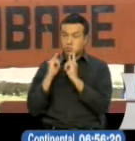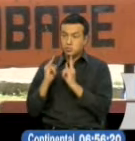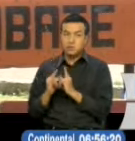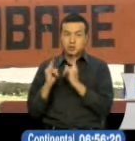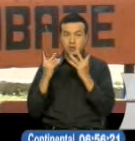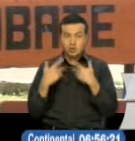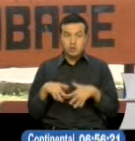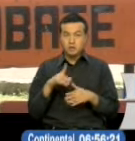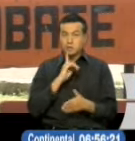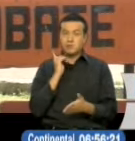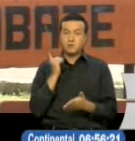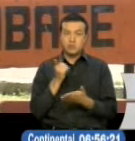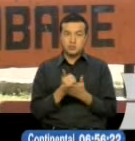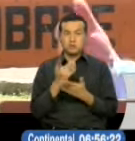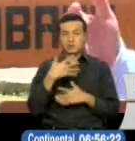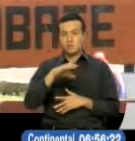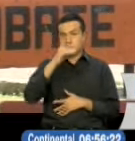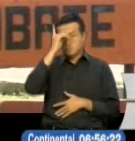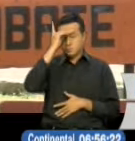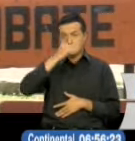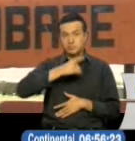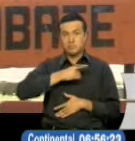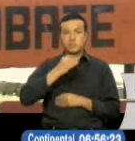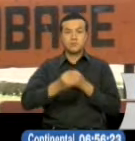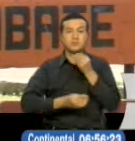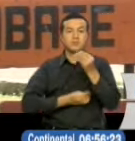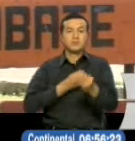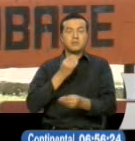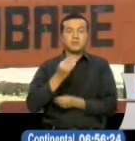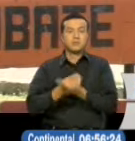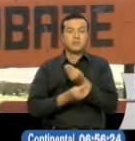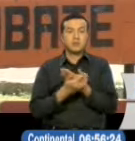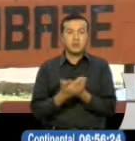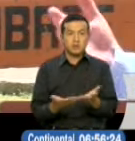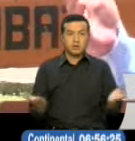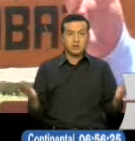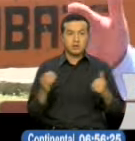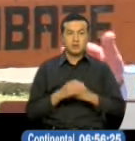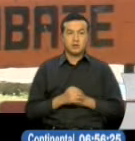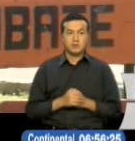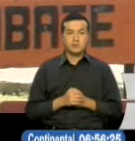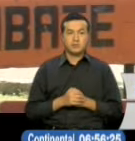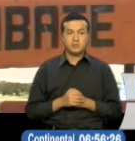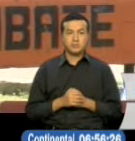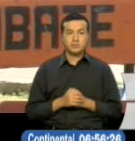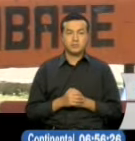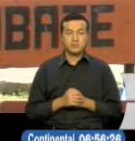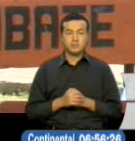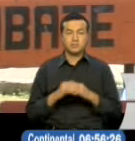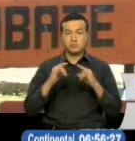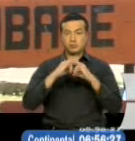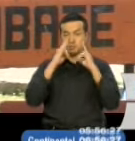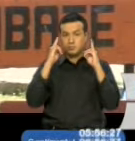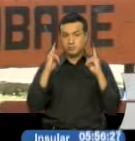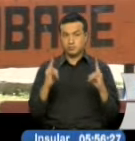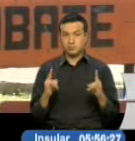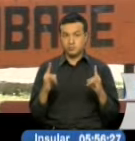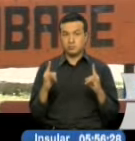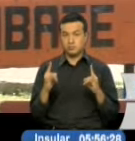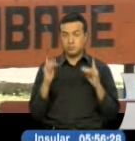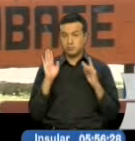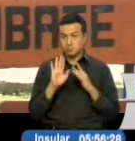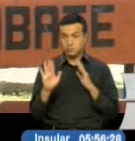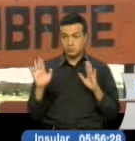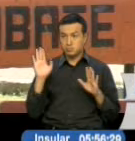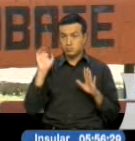ello también tomamos la decisión de utilizar estos campers para que